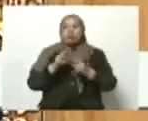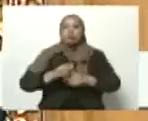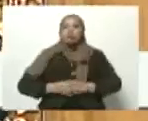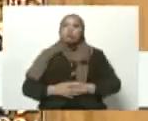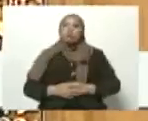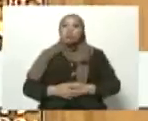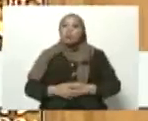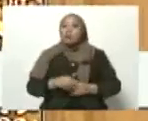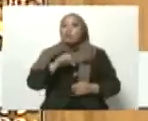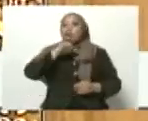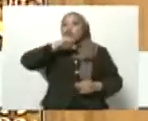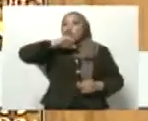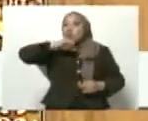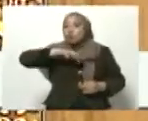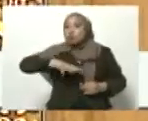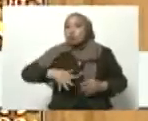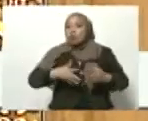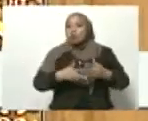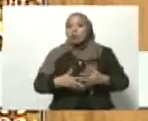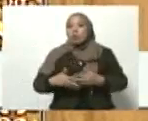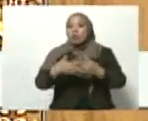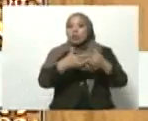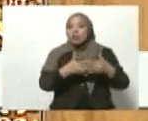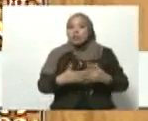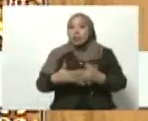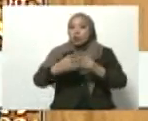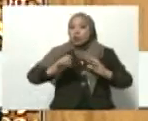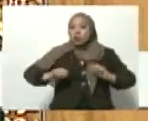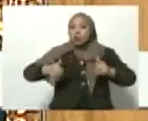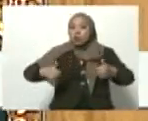la historia de los Estados Unidos desde su fundación en